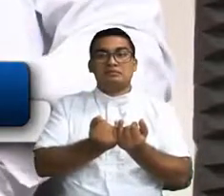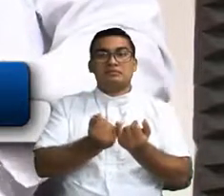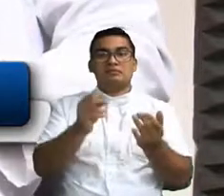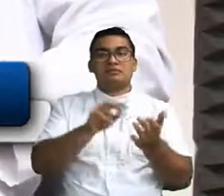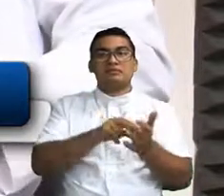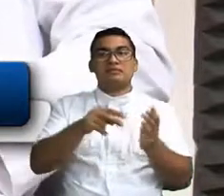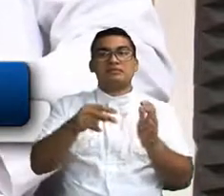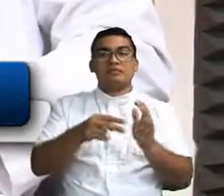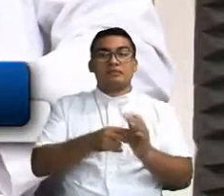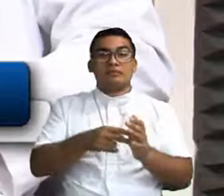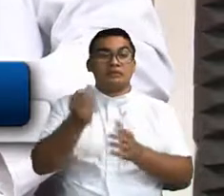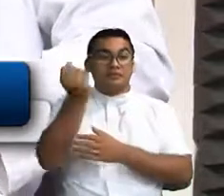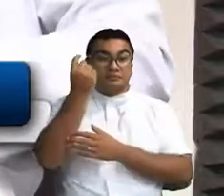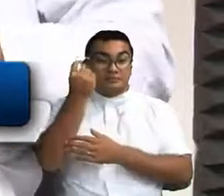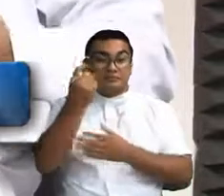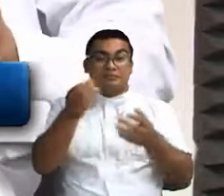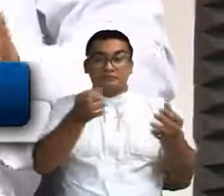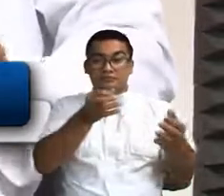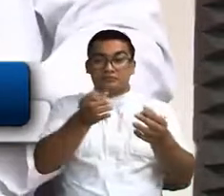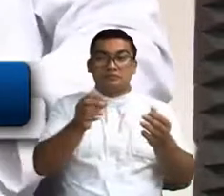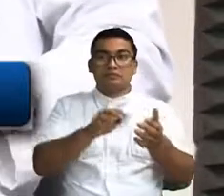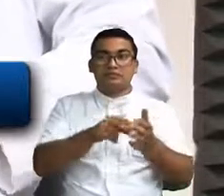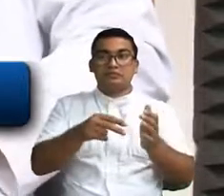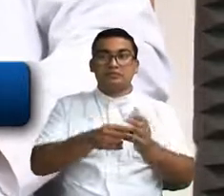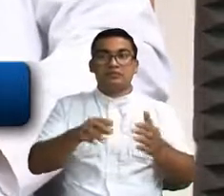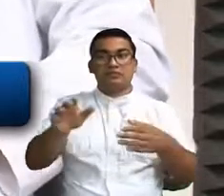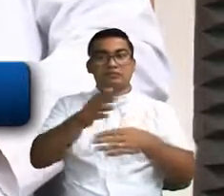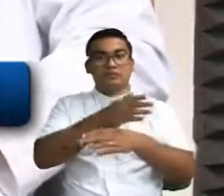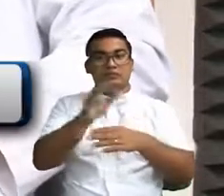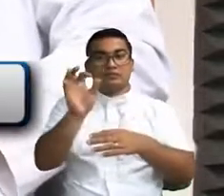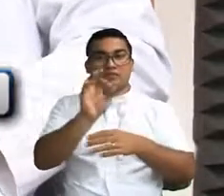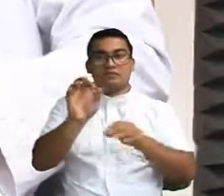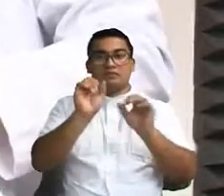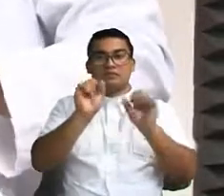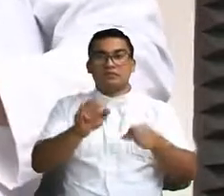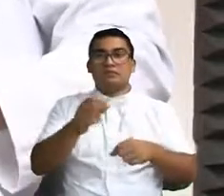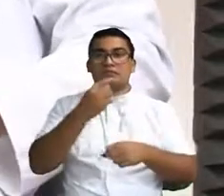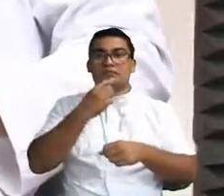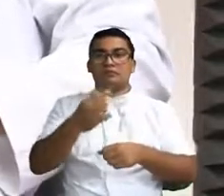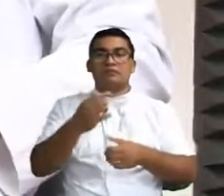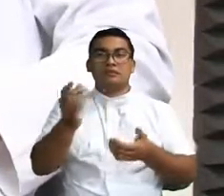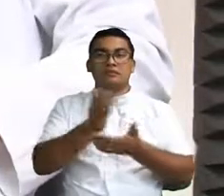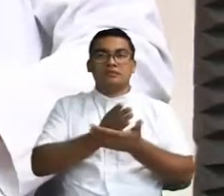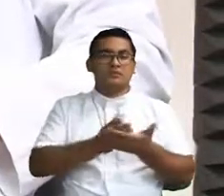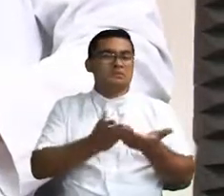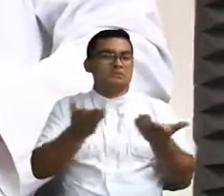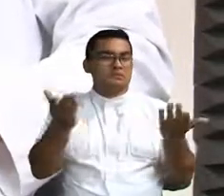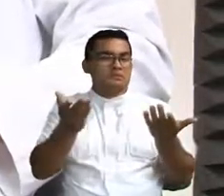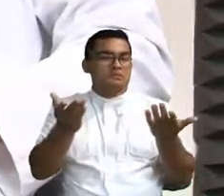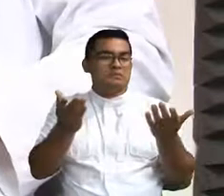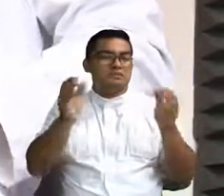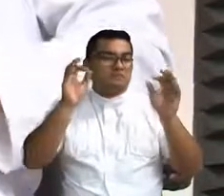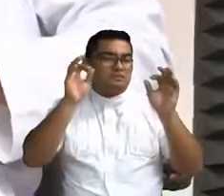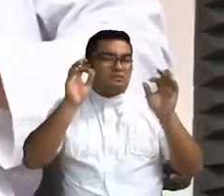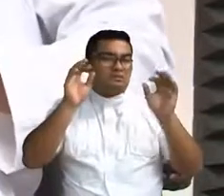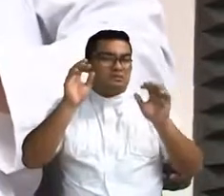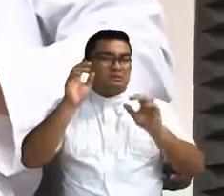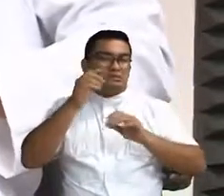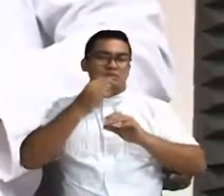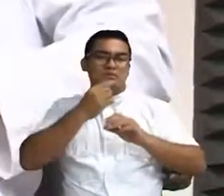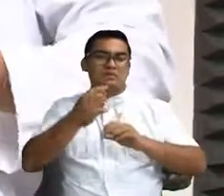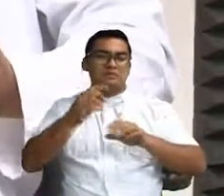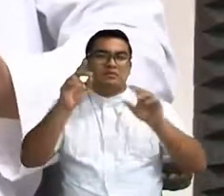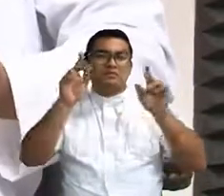damos a entenderles lo que son los tipos de factores que pueden estar presentando, cómo se dan, qué son, qué tipo